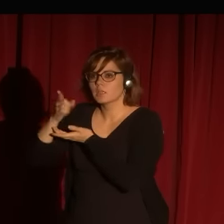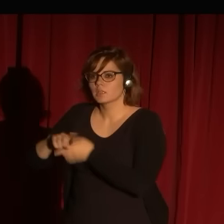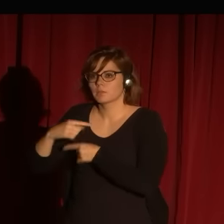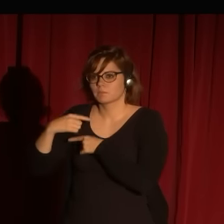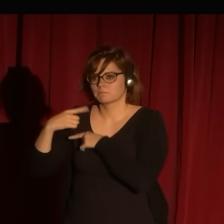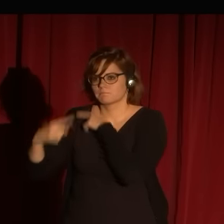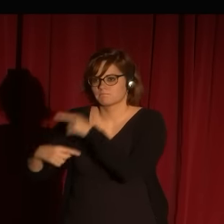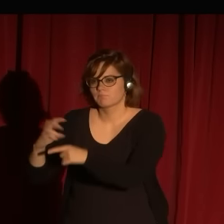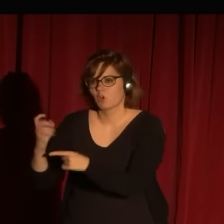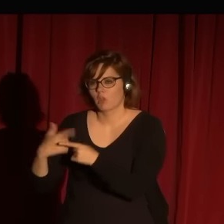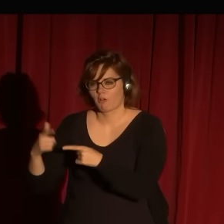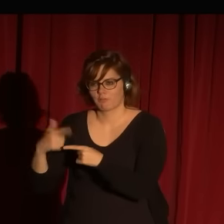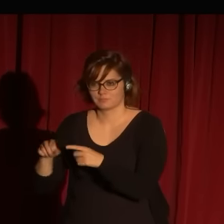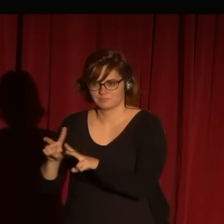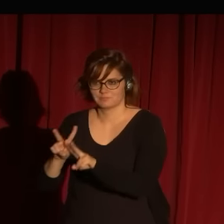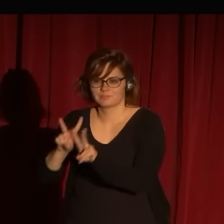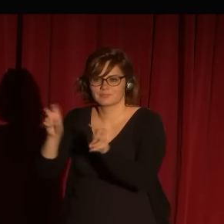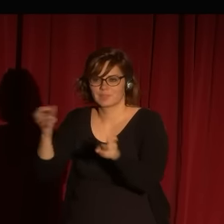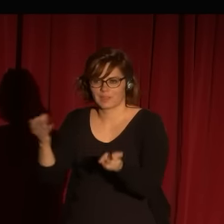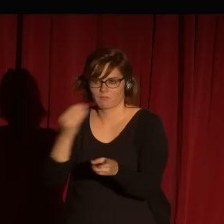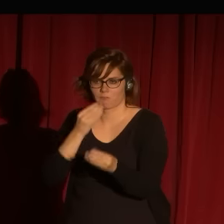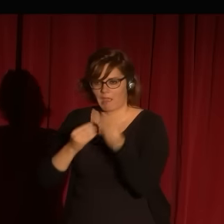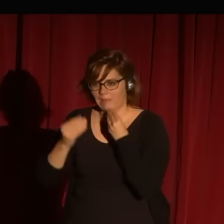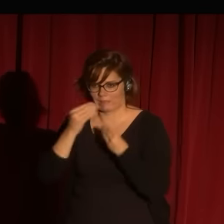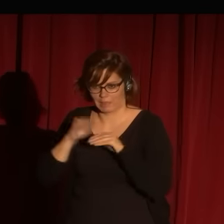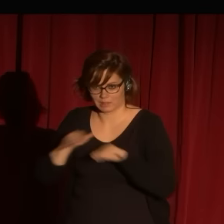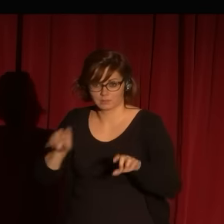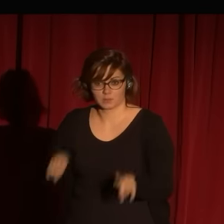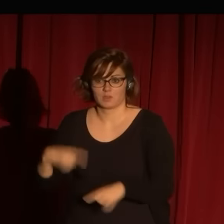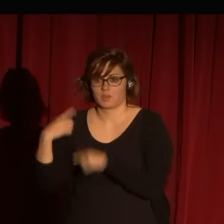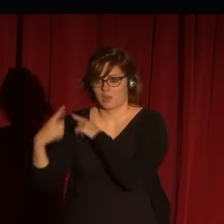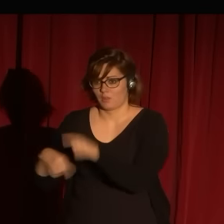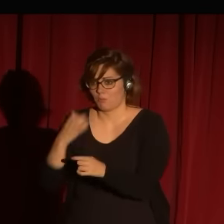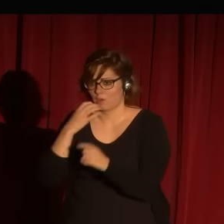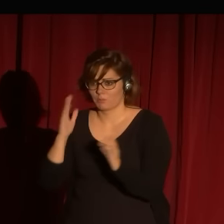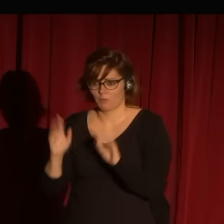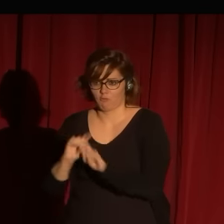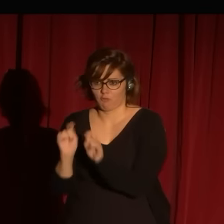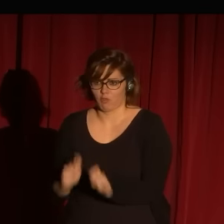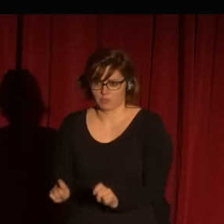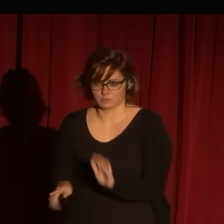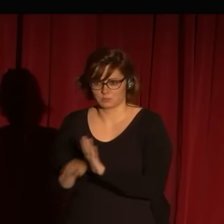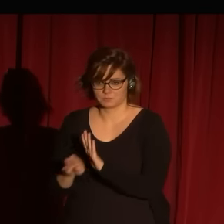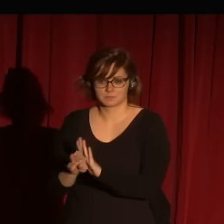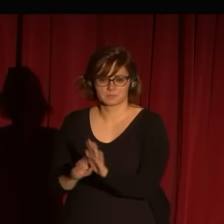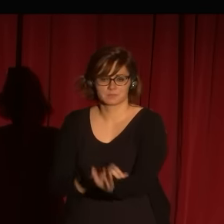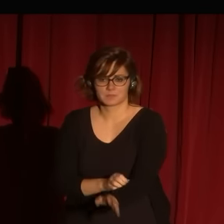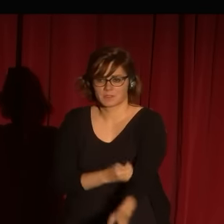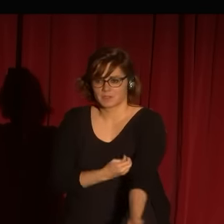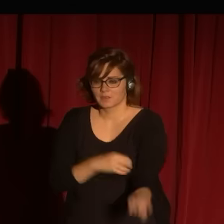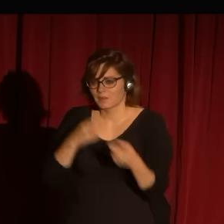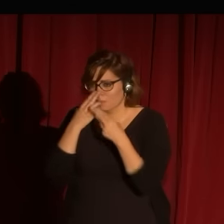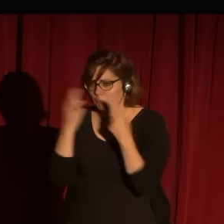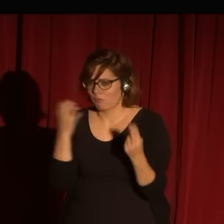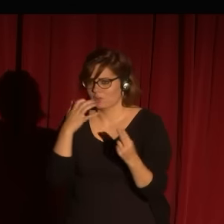otra práctica social diferente que es la de los banquetes de las que somos Herederos por ejemplo en cuestiones como las bodas No aún nos mostramos públicamente cuando